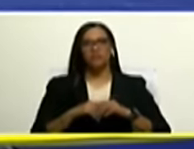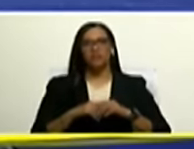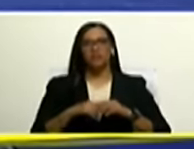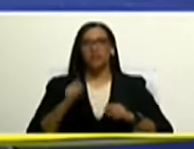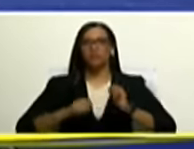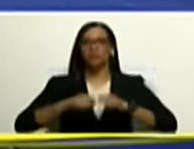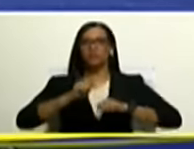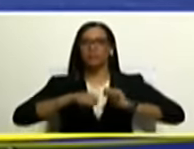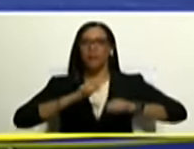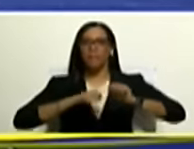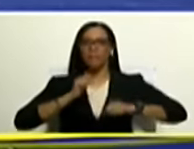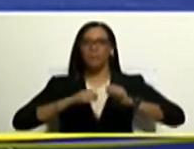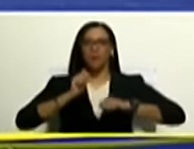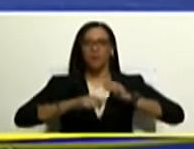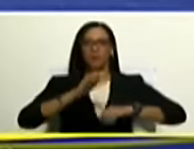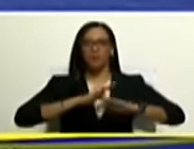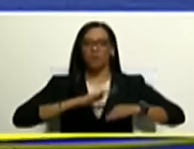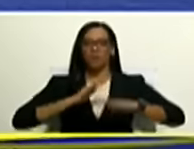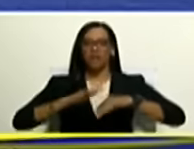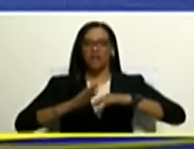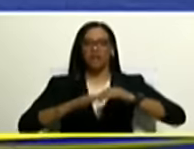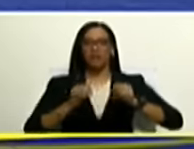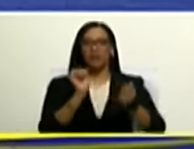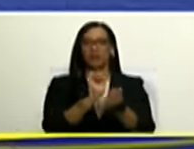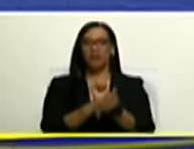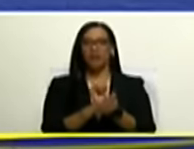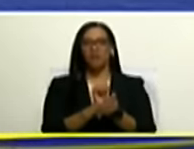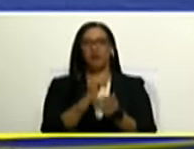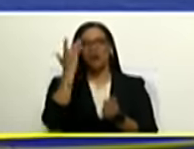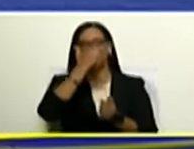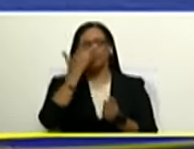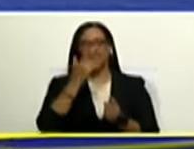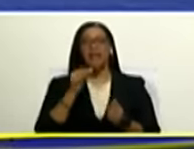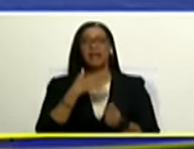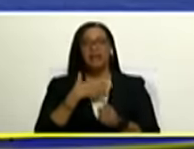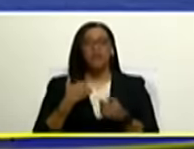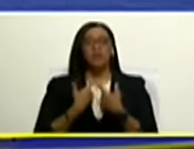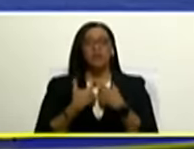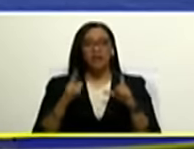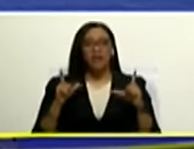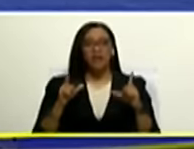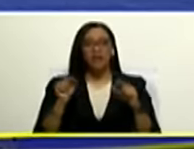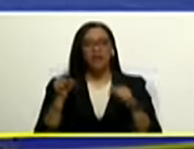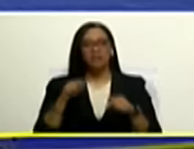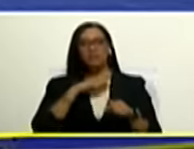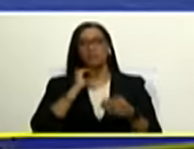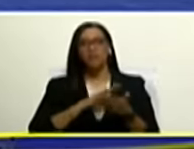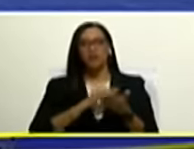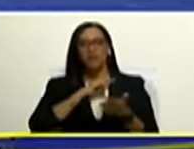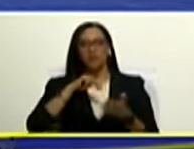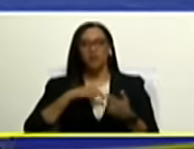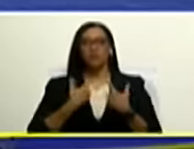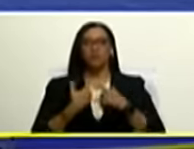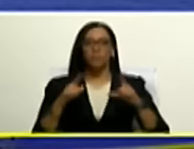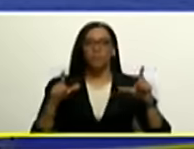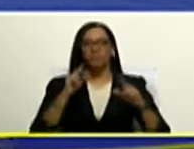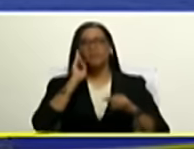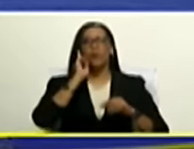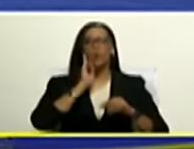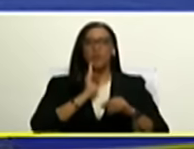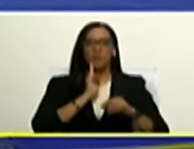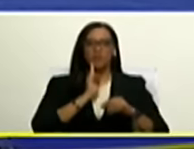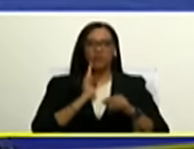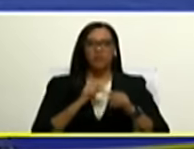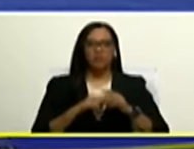tambores africanos, de los esclavos que él había querido liberar, allí muere nuestro libertador Simón